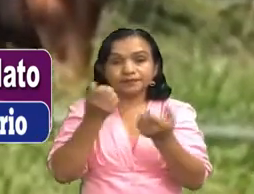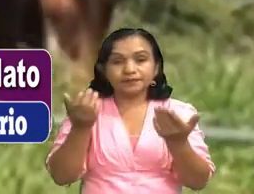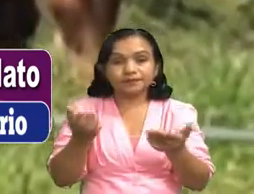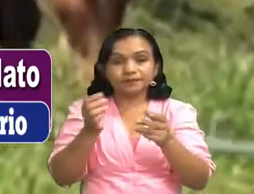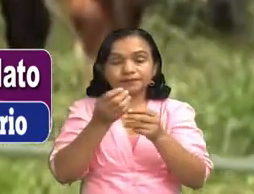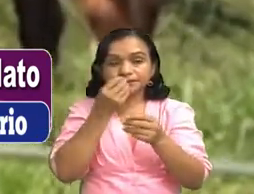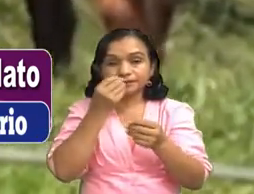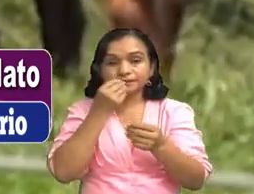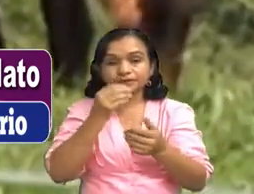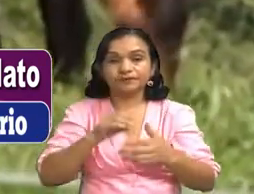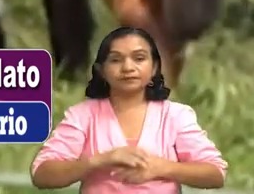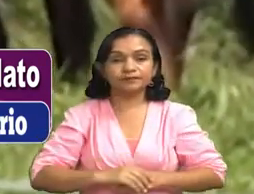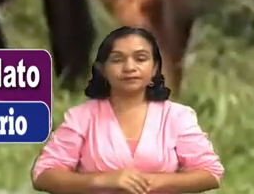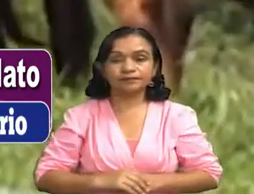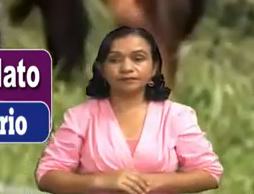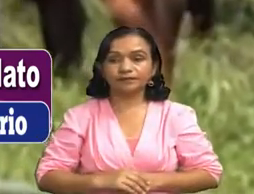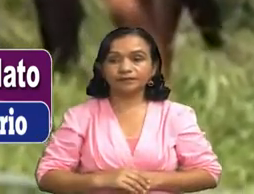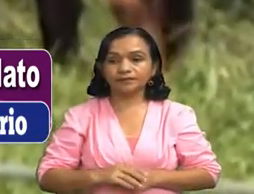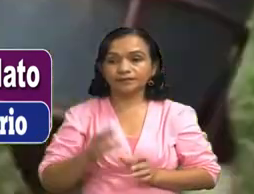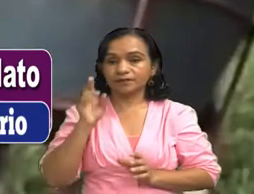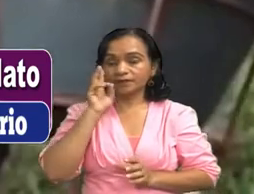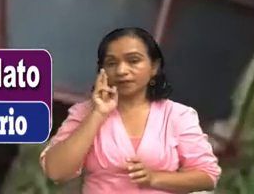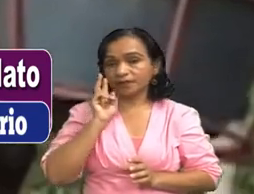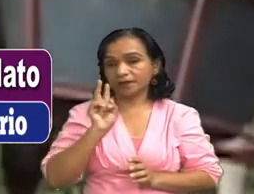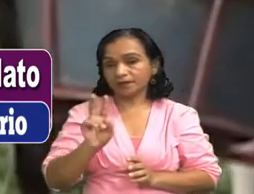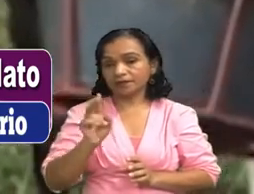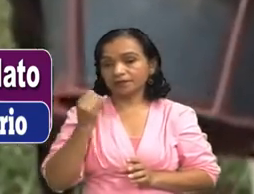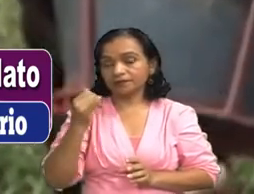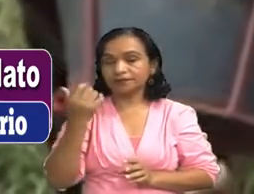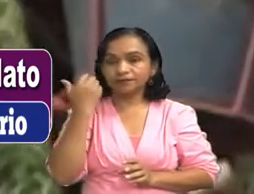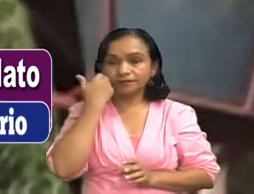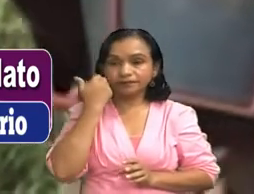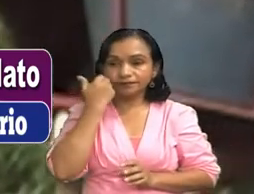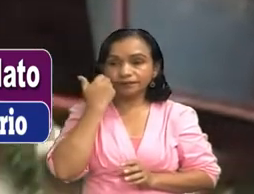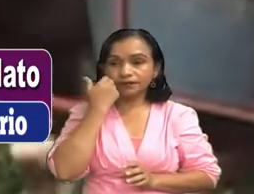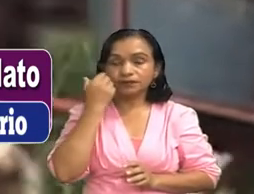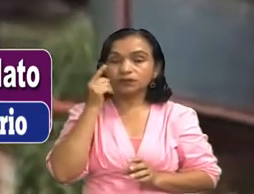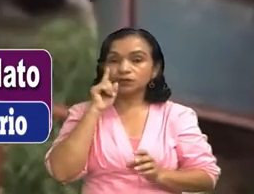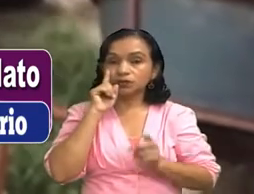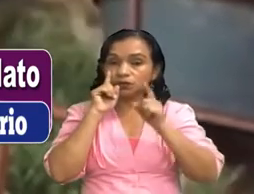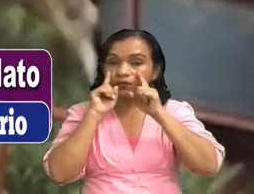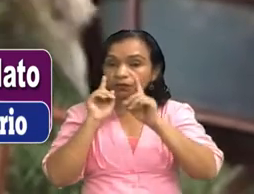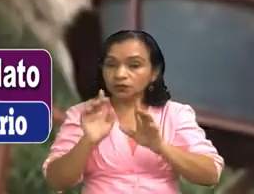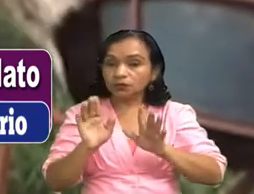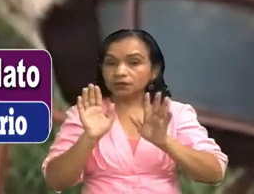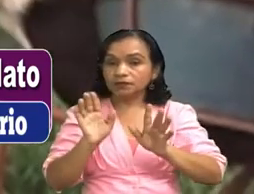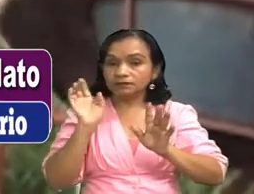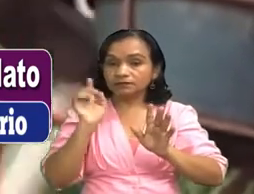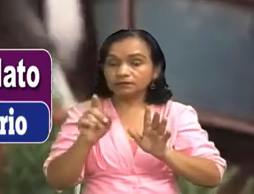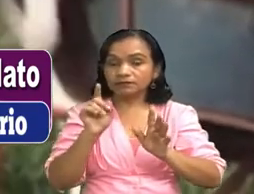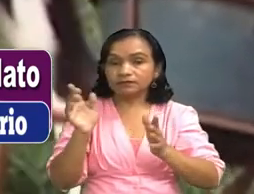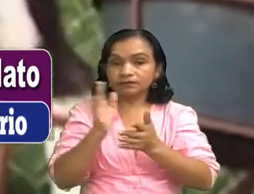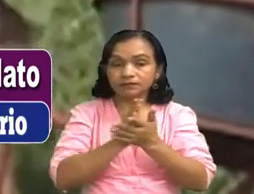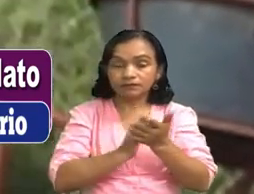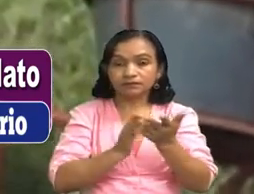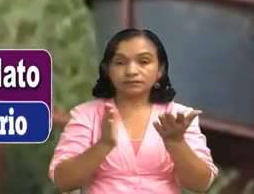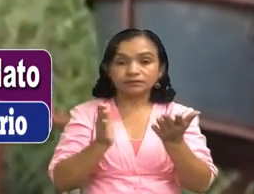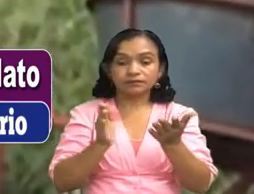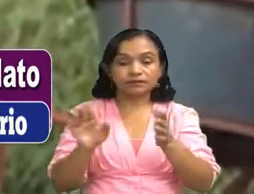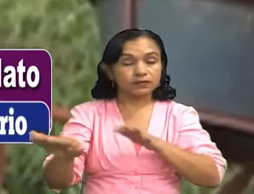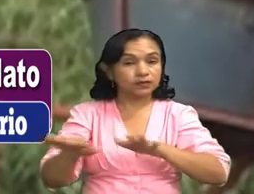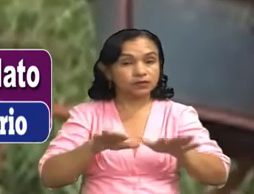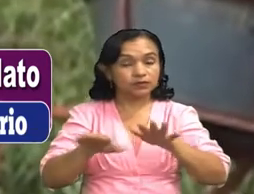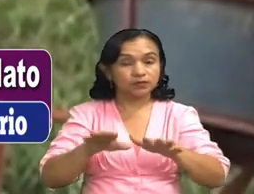comemos. Ahí vemos si hay o no hay. Y decimos, opa, espérate, esta cosa no es consumible y nosotros